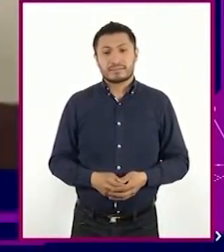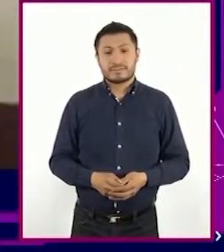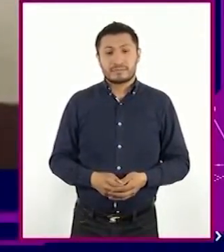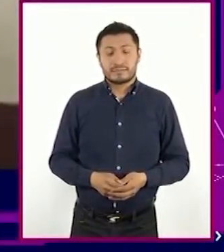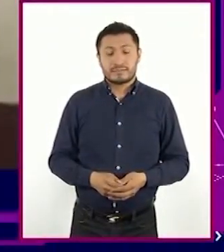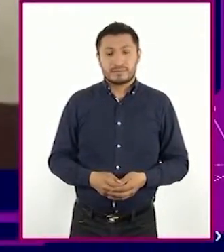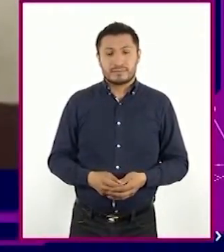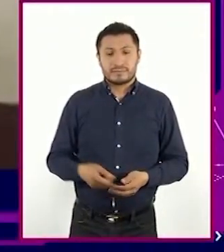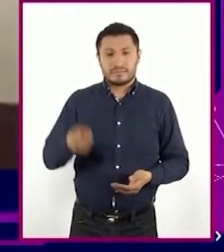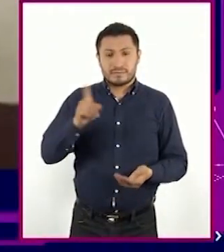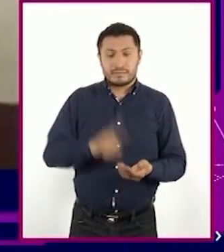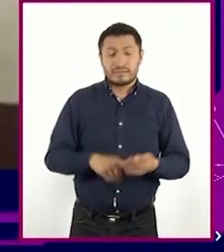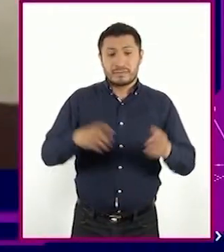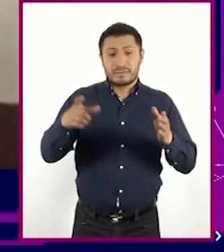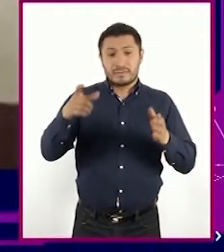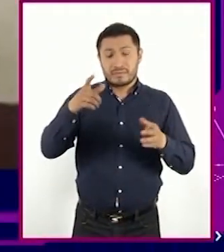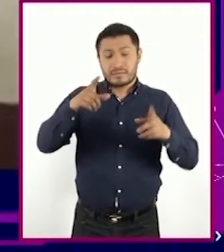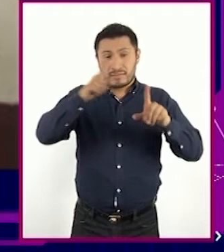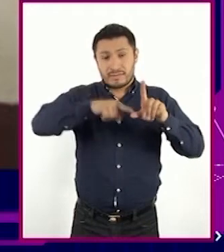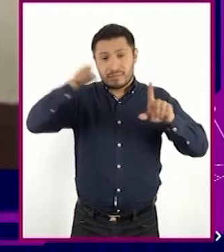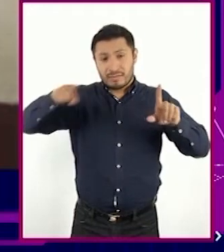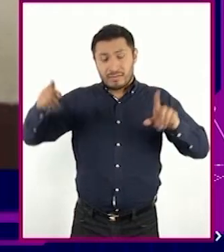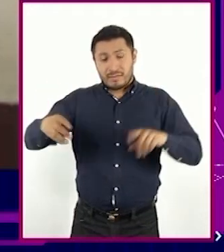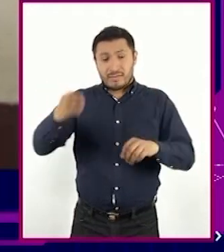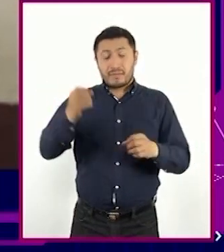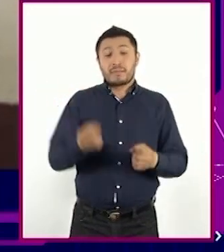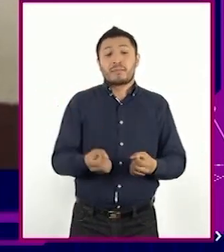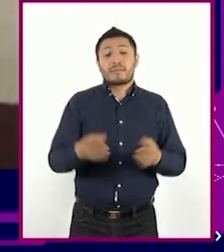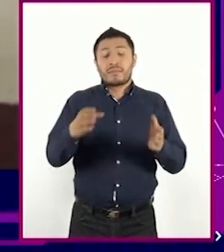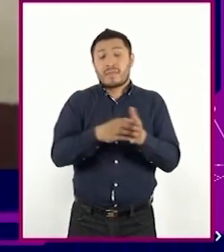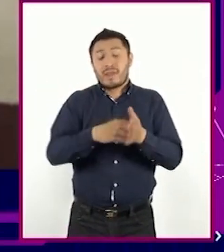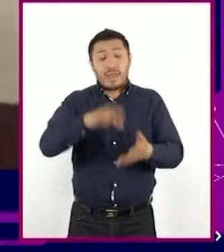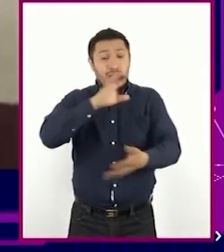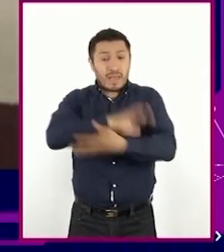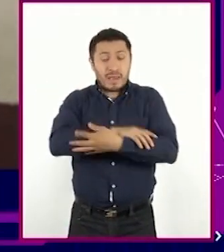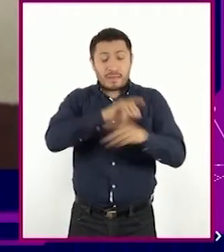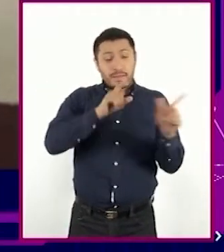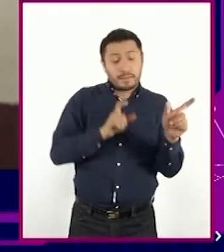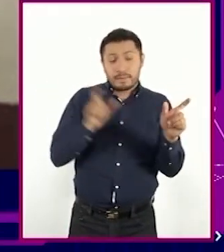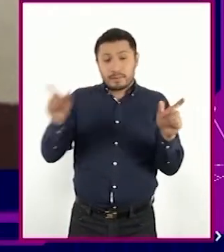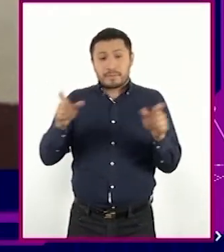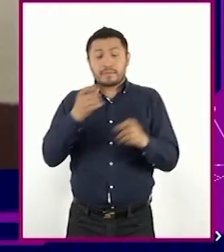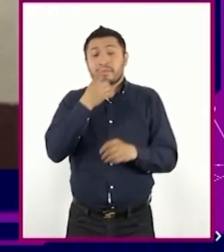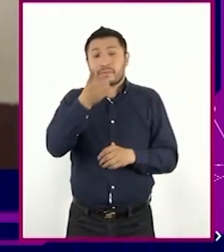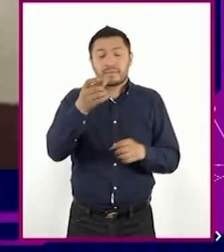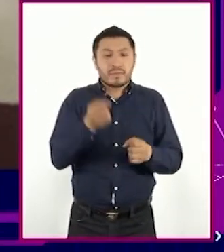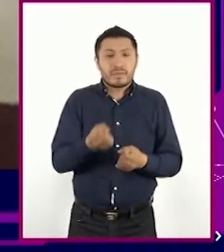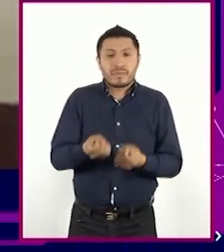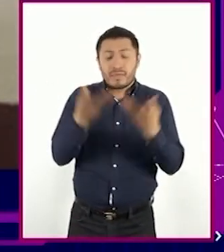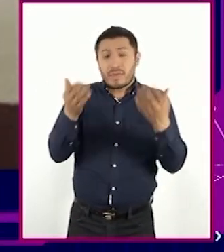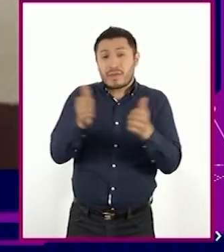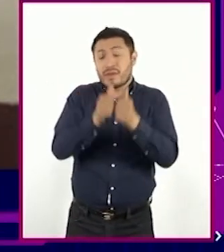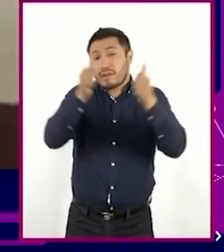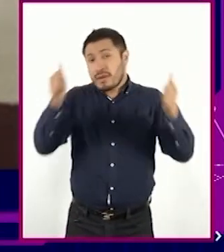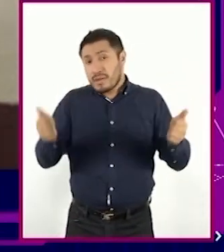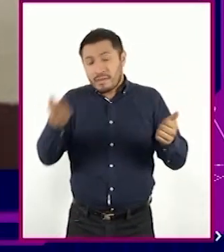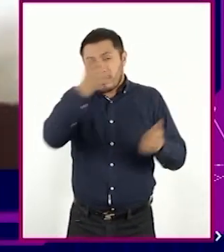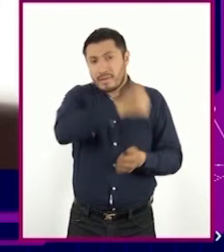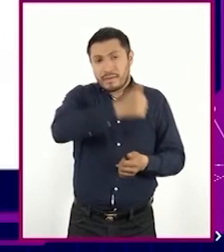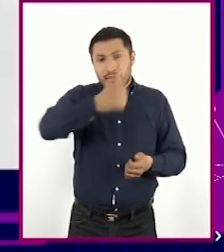En una gráfica de caja-brazos, el tamaño de la caja y de los brazos indica qué tan separados están los datos dentro de cada